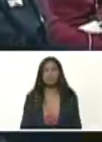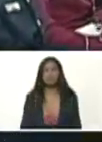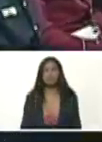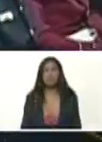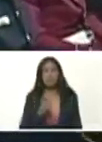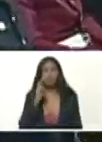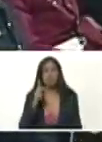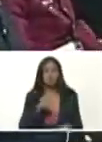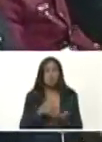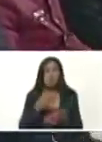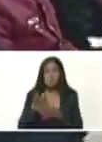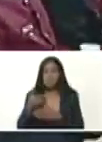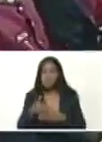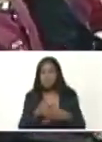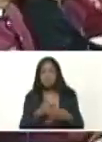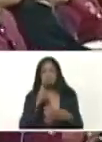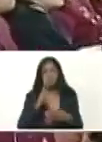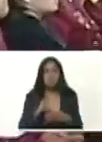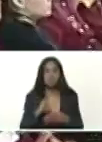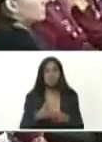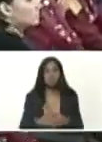Ahí estuvimos compartiendo